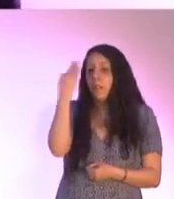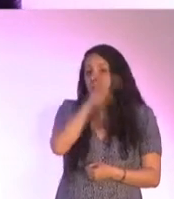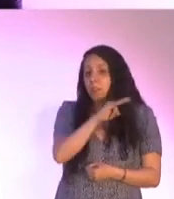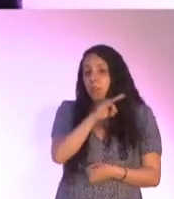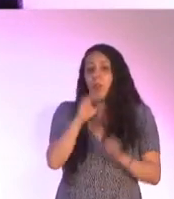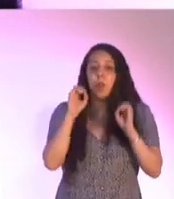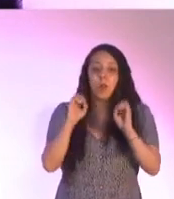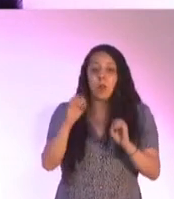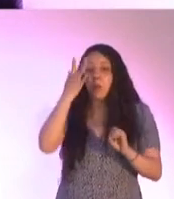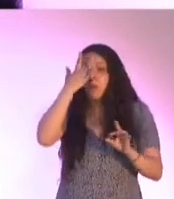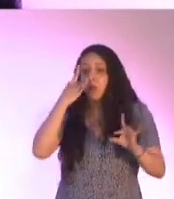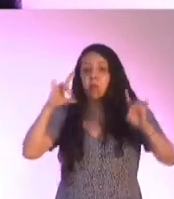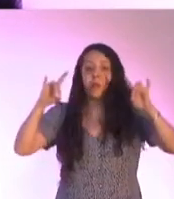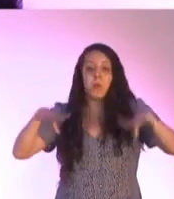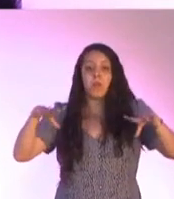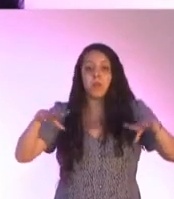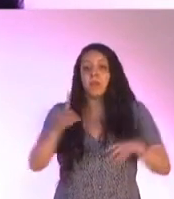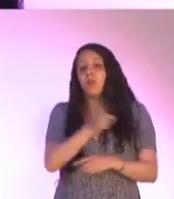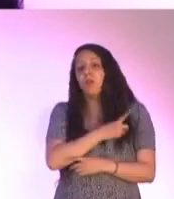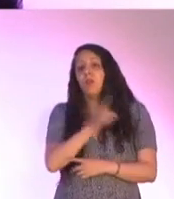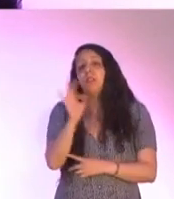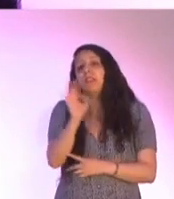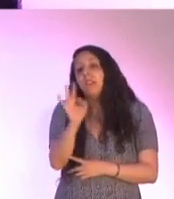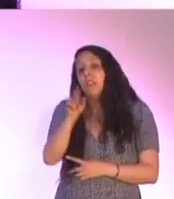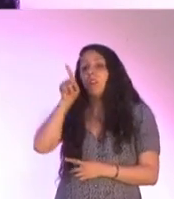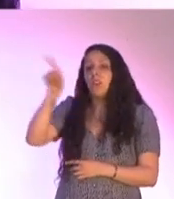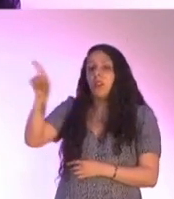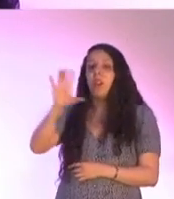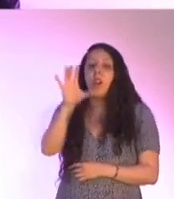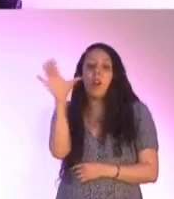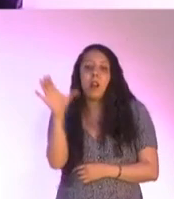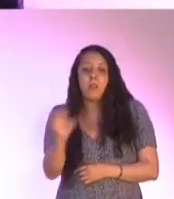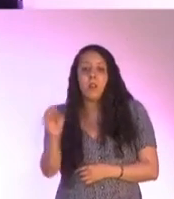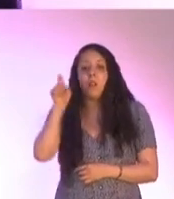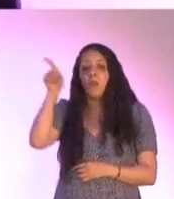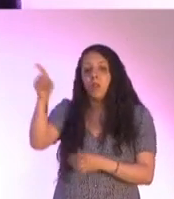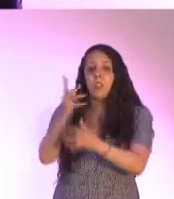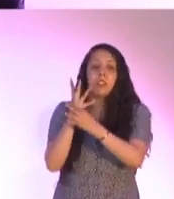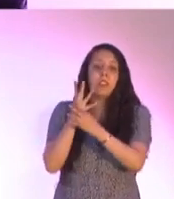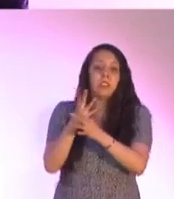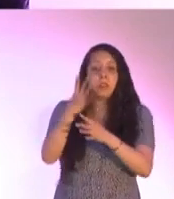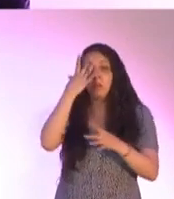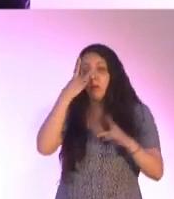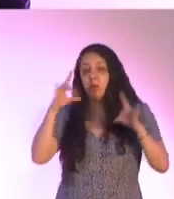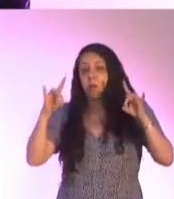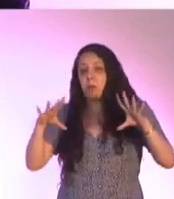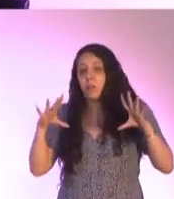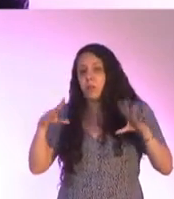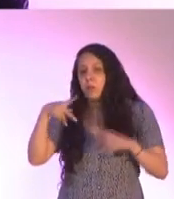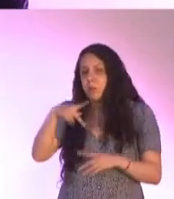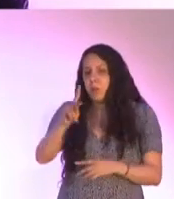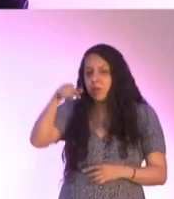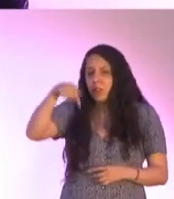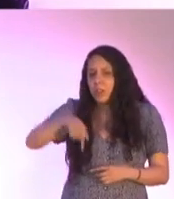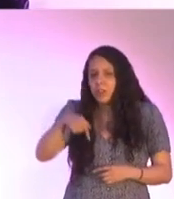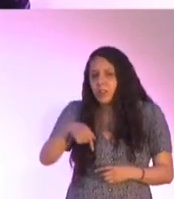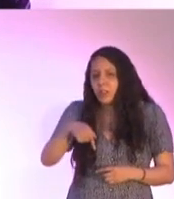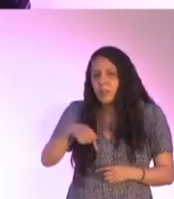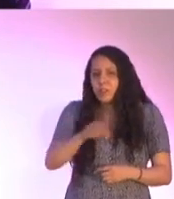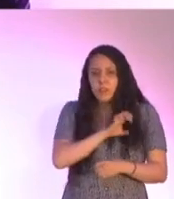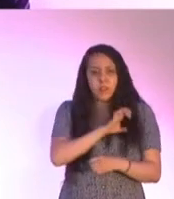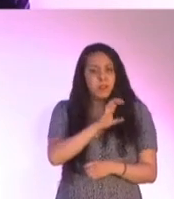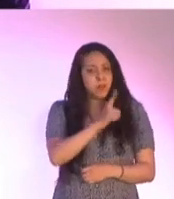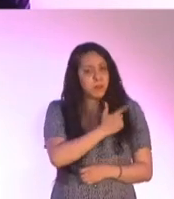supongo que habrá alguna lengua africana donde en su tradición la fantasía no importe pero en la lengua española donde hubo un borges y cortázar